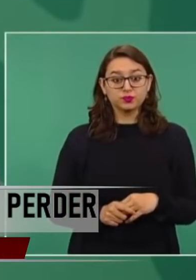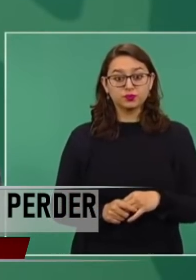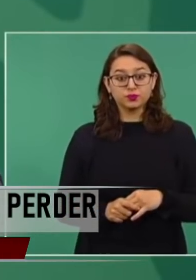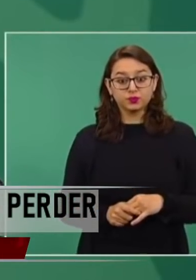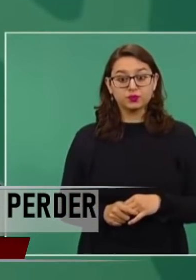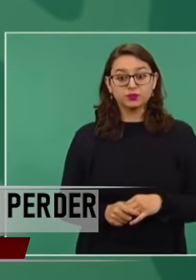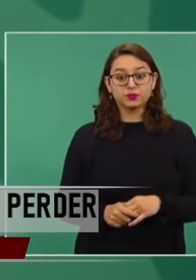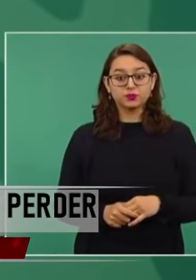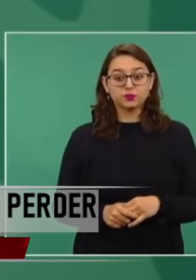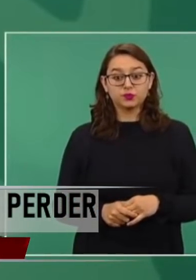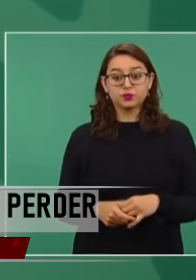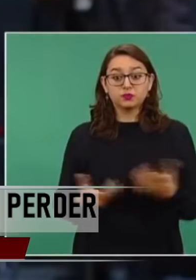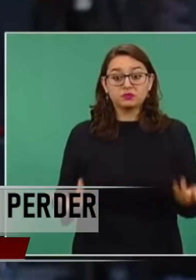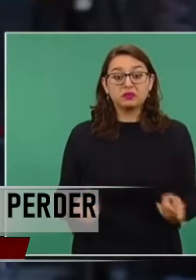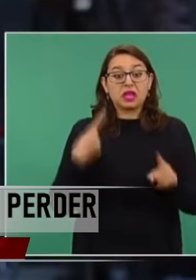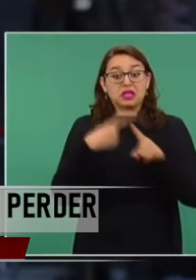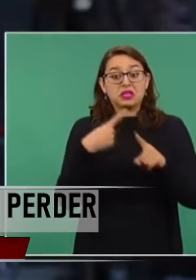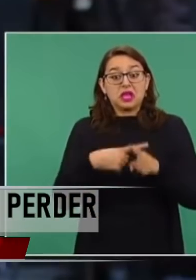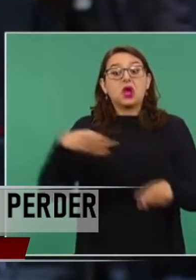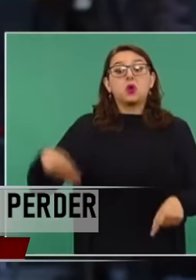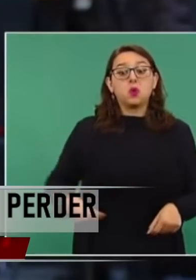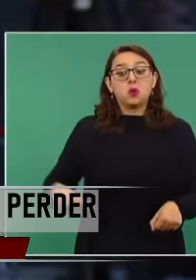¿habrá funcionarios responsables?